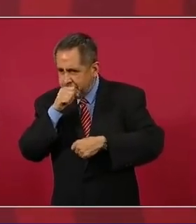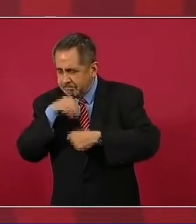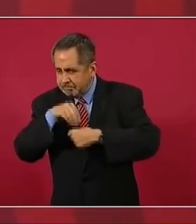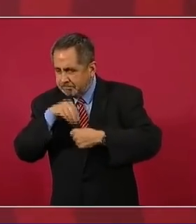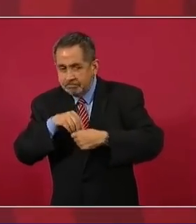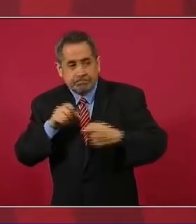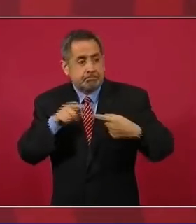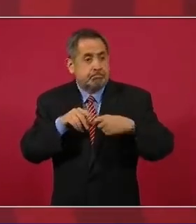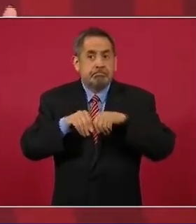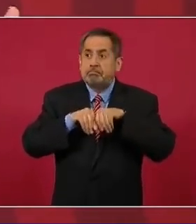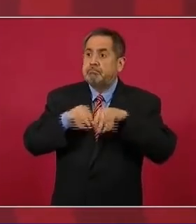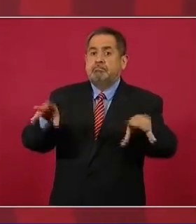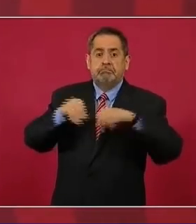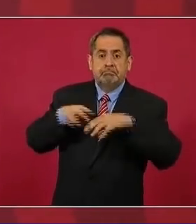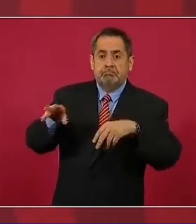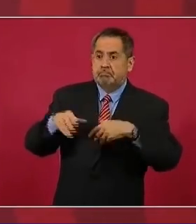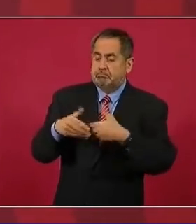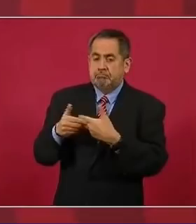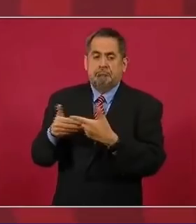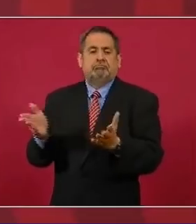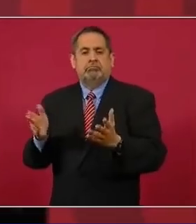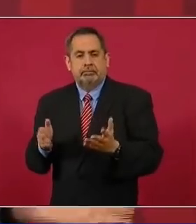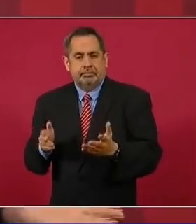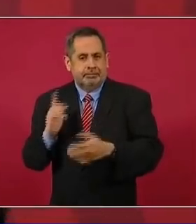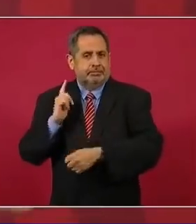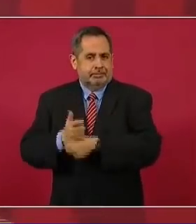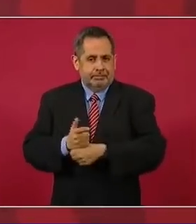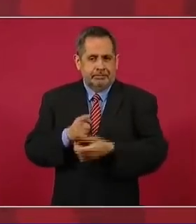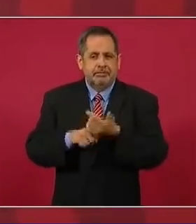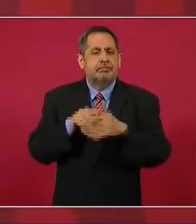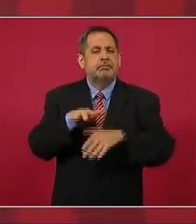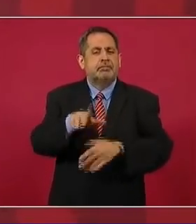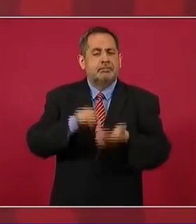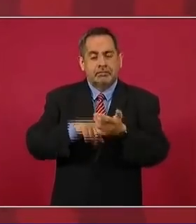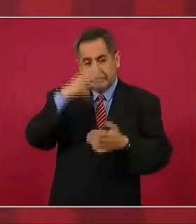y ahí en esos cables que tienen que ver con México